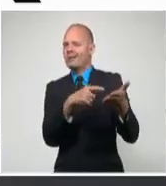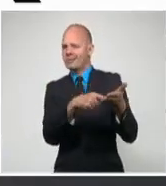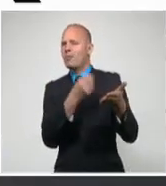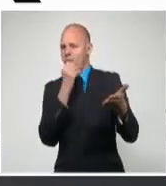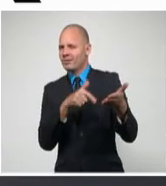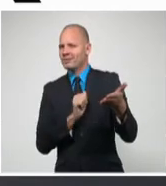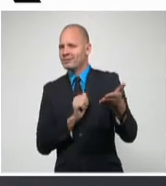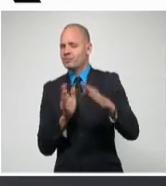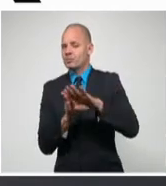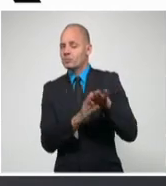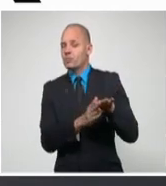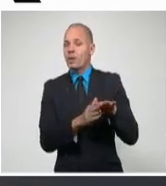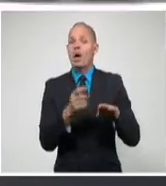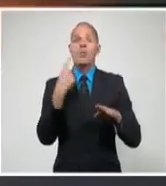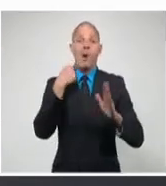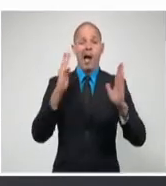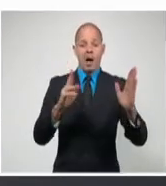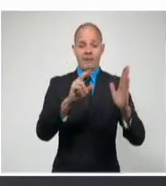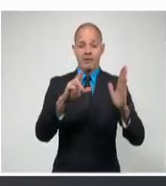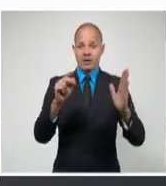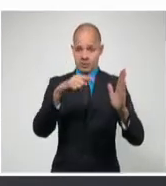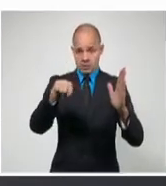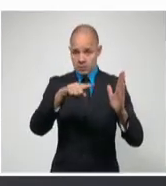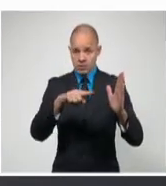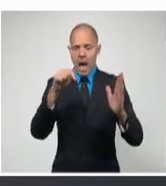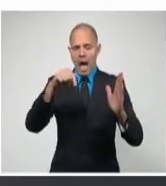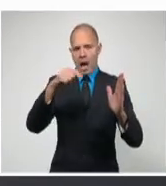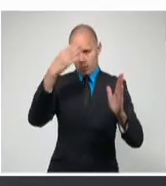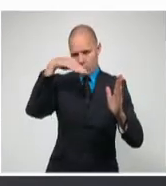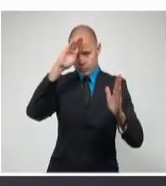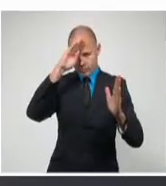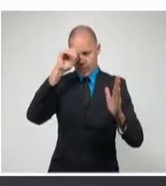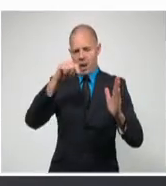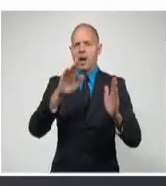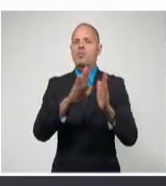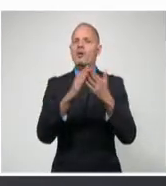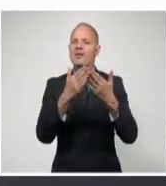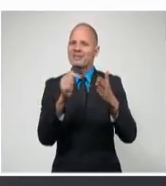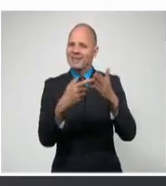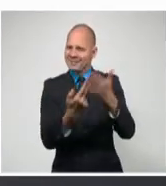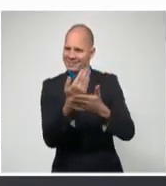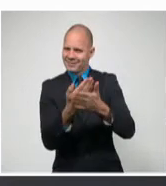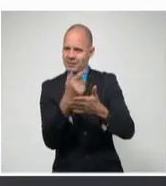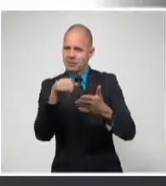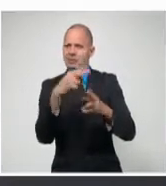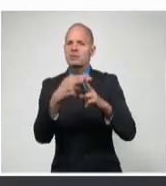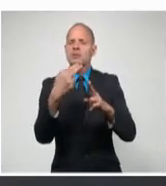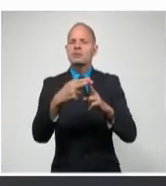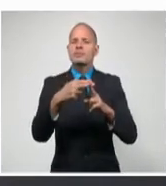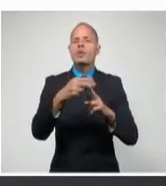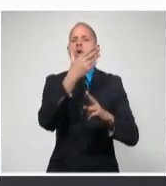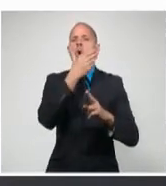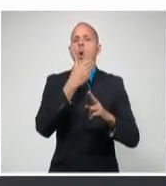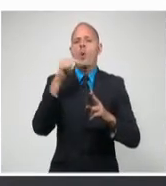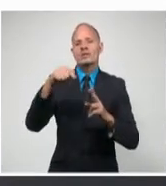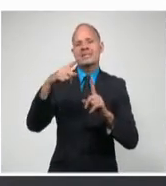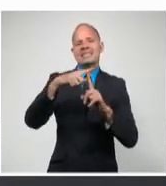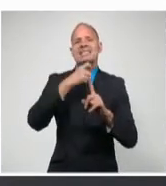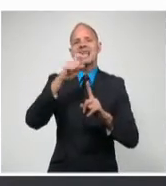cubana de divulgación científica Juventud Técnica habilitó un servicio de verificación de noticias accesible desde la red nacional